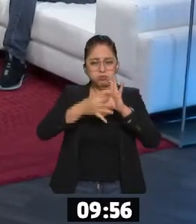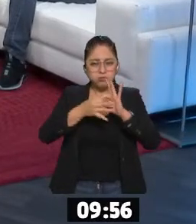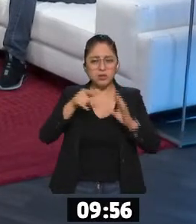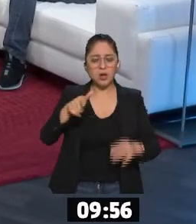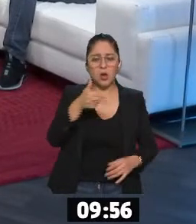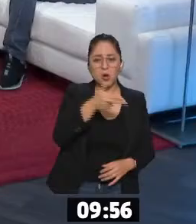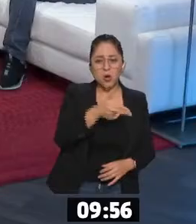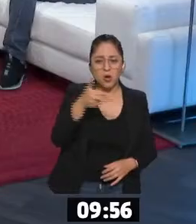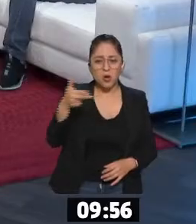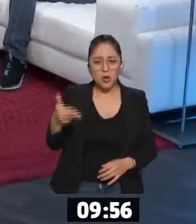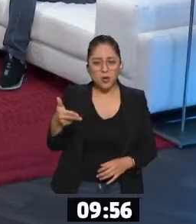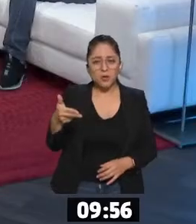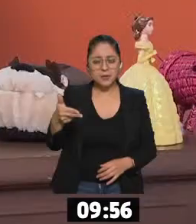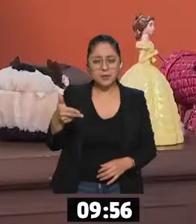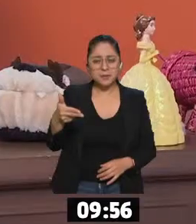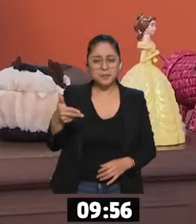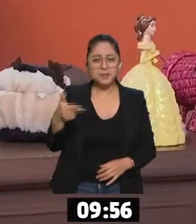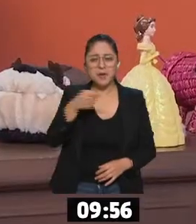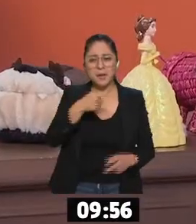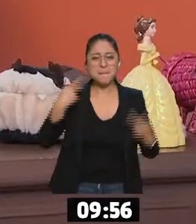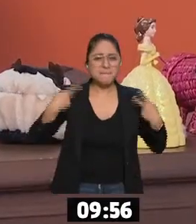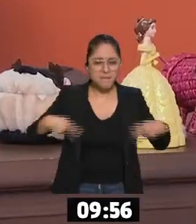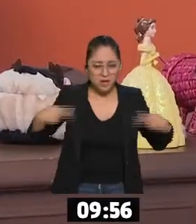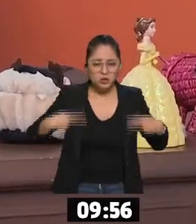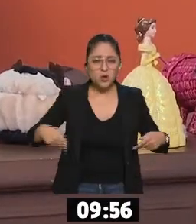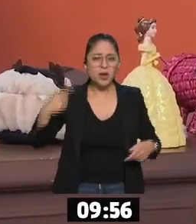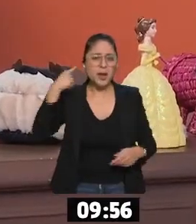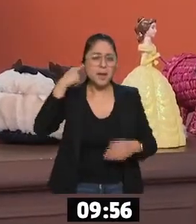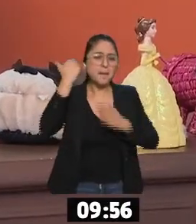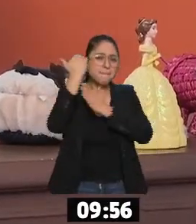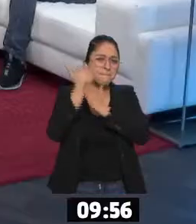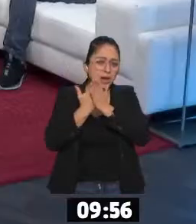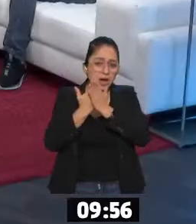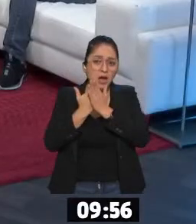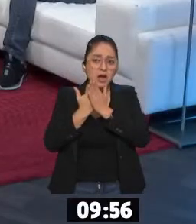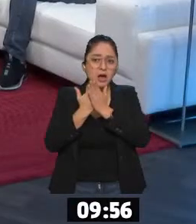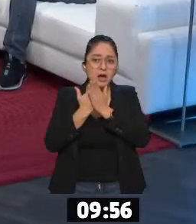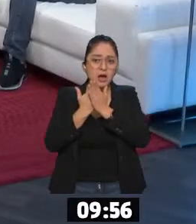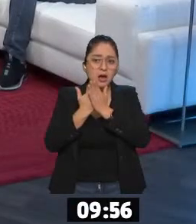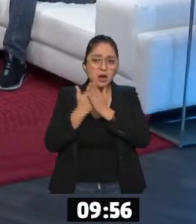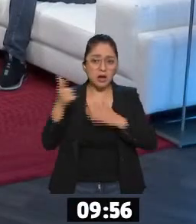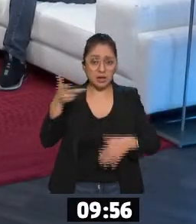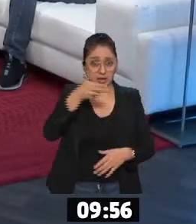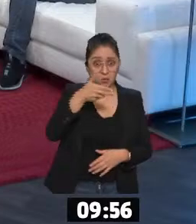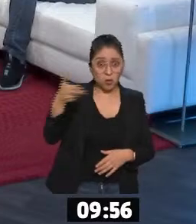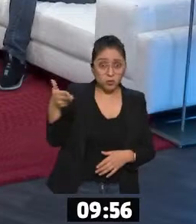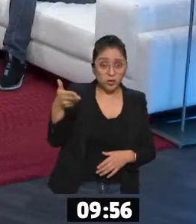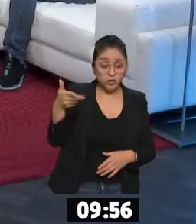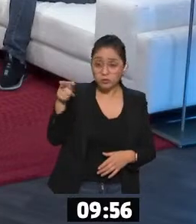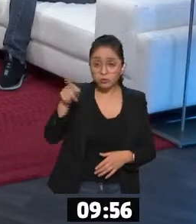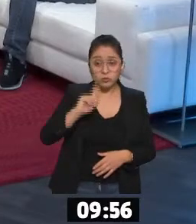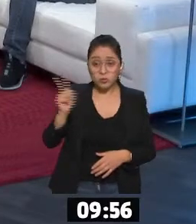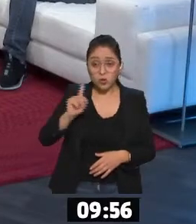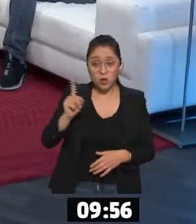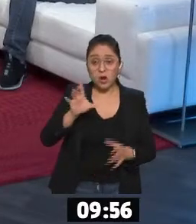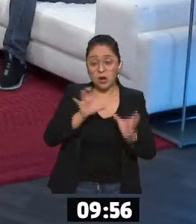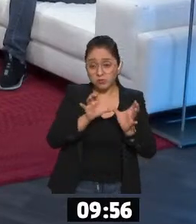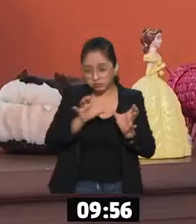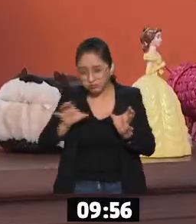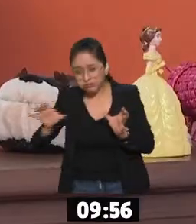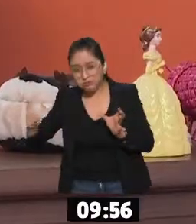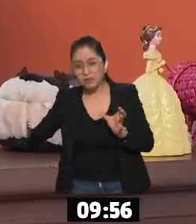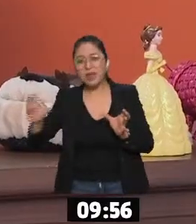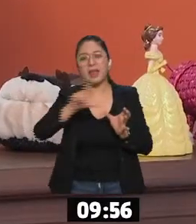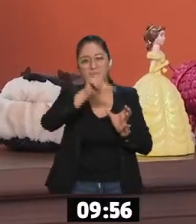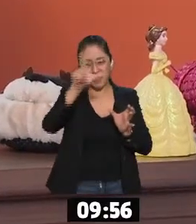estas. Así es. ¿Para qué? Y, o sea, gente que tiene sordos. debilidad auditiva. Exacto. Pero no entran en los no tienen ni siquiera subdivisiones.